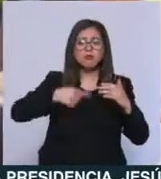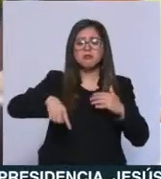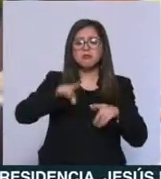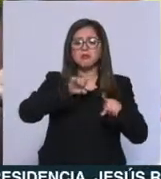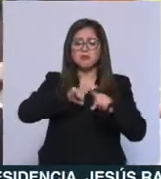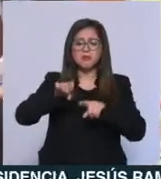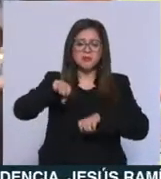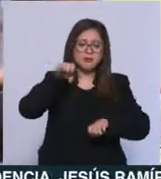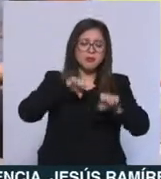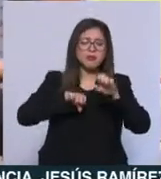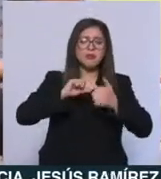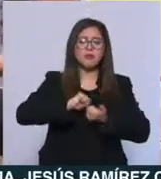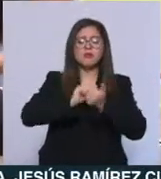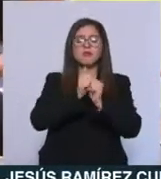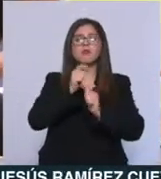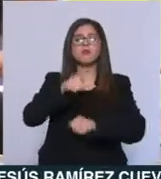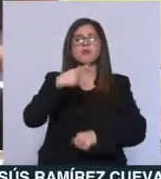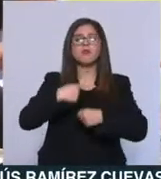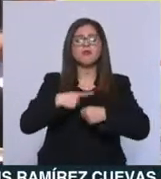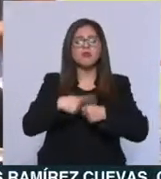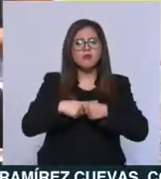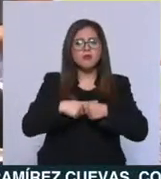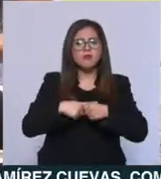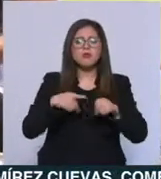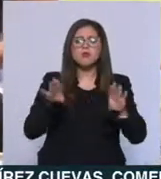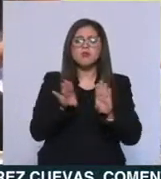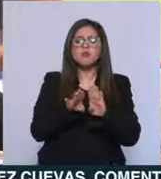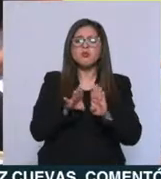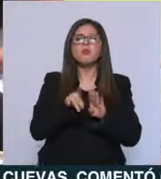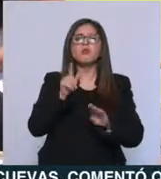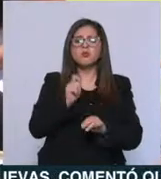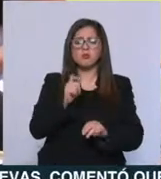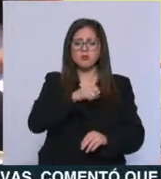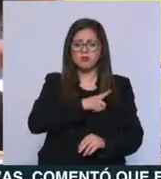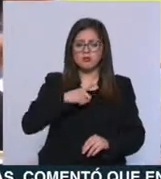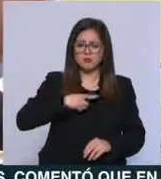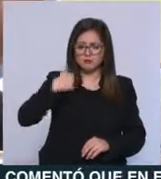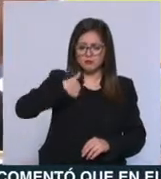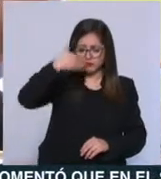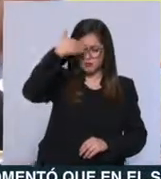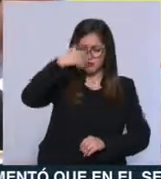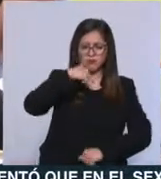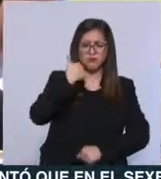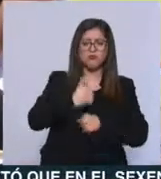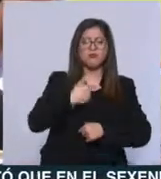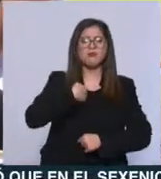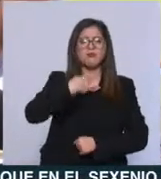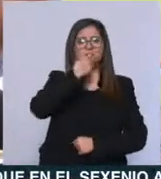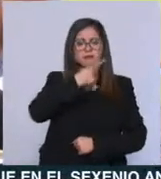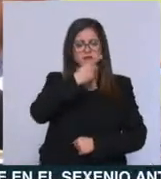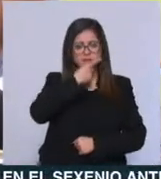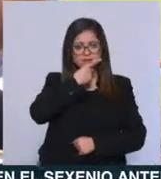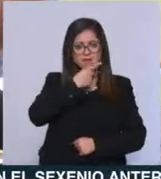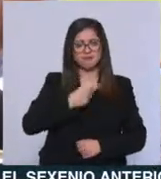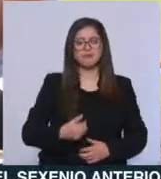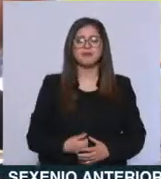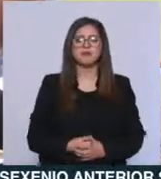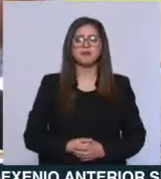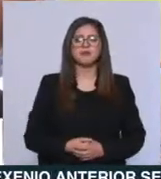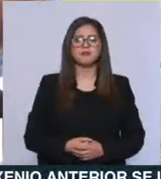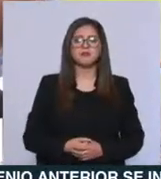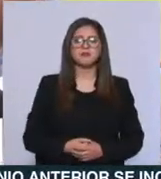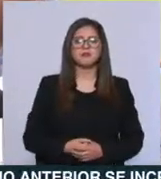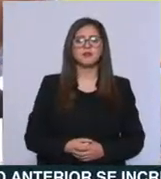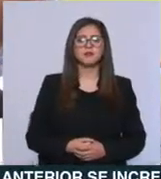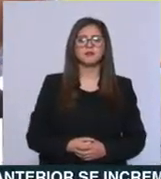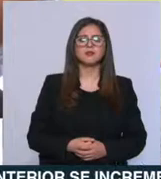están teniendo esta enfermedad. ¿Cuál es el diagnóstico? ¿Cómo es que nosotros podemos saber que somos diabéticos? Muy bien, bueno, como bien lo dices, en nuestro